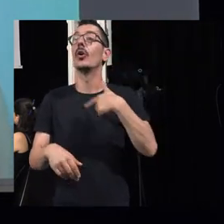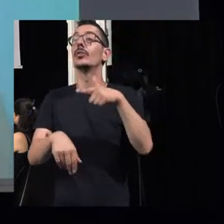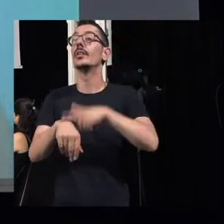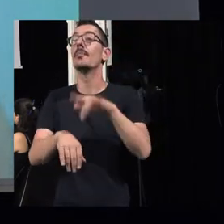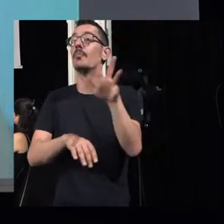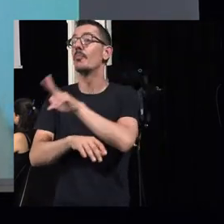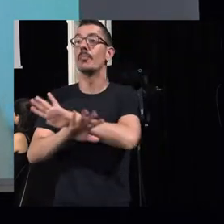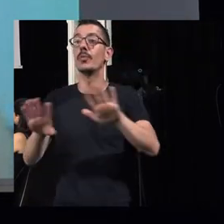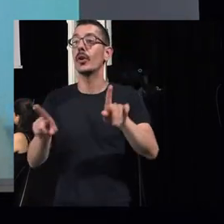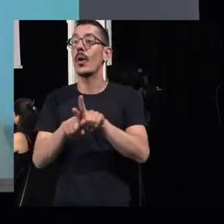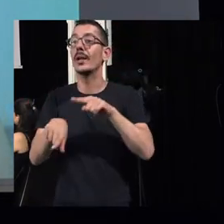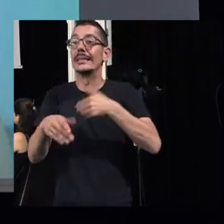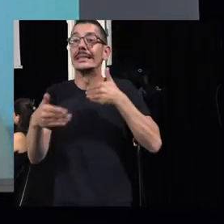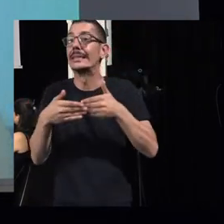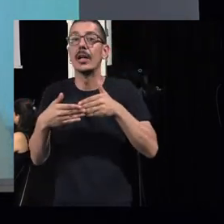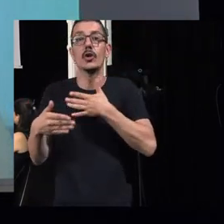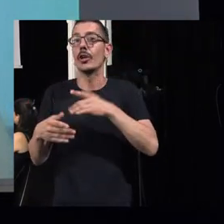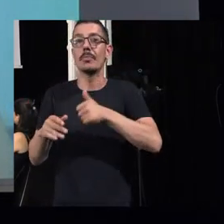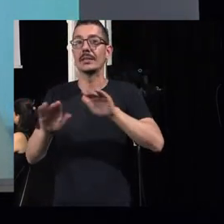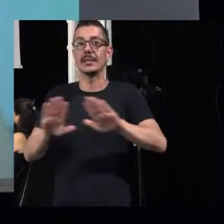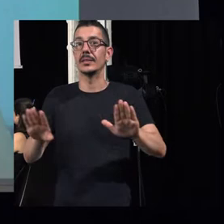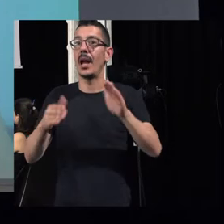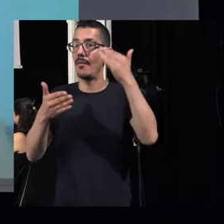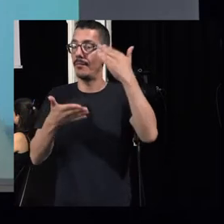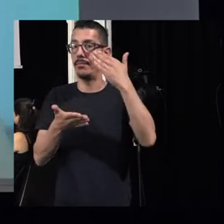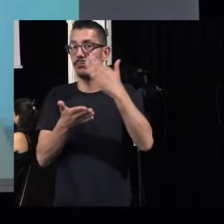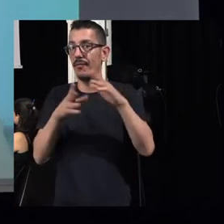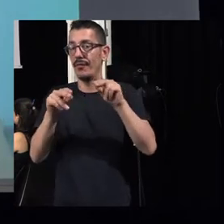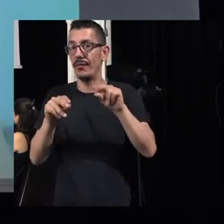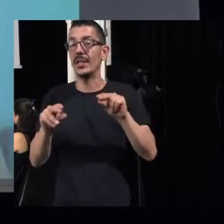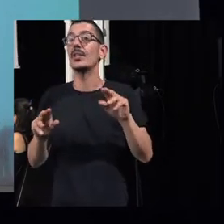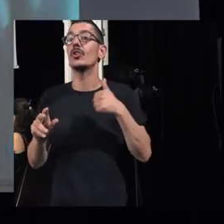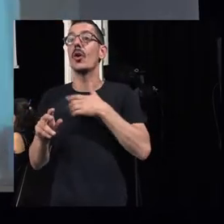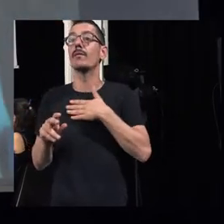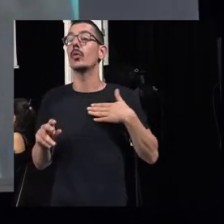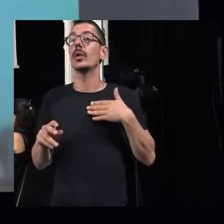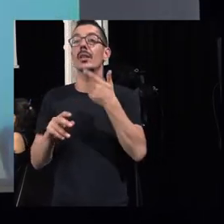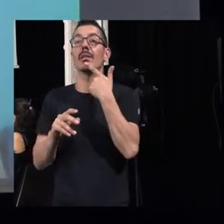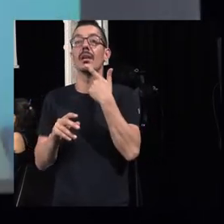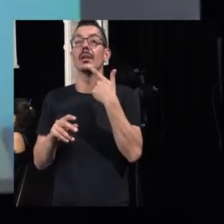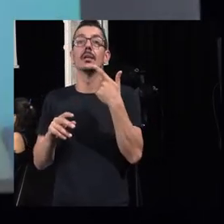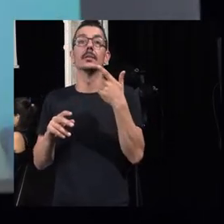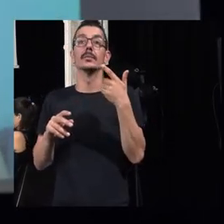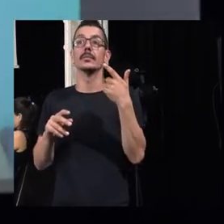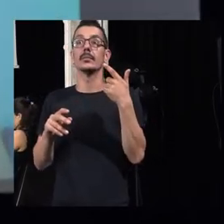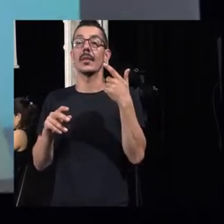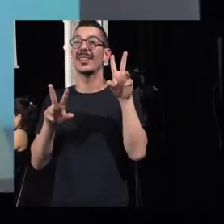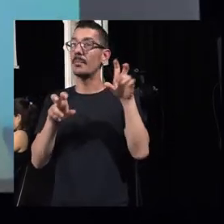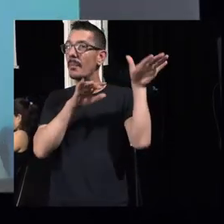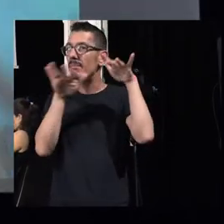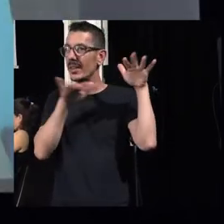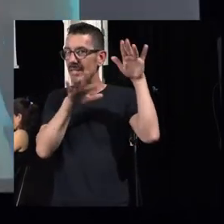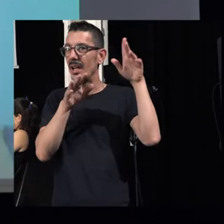tiempo, únicamente espero que cuando pueda de nuevo, cuando este fantasma de ser migrante